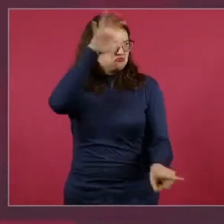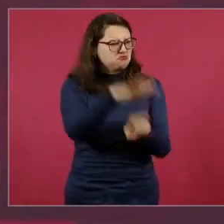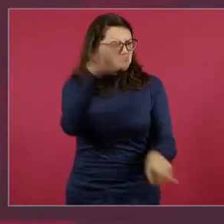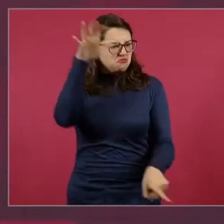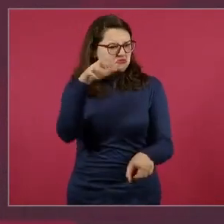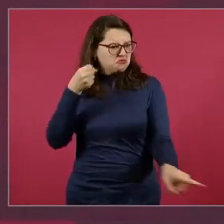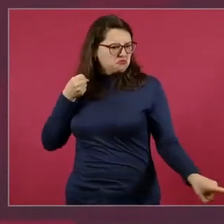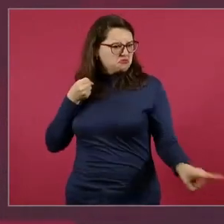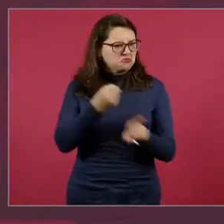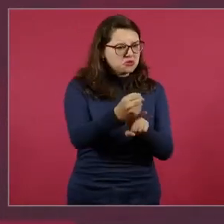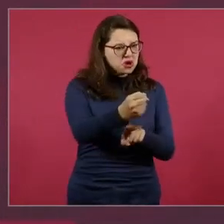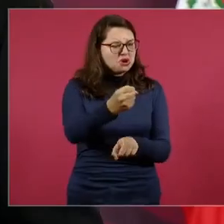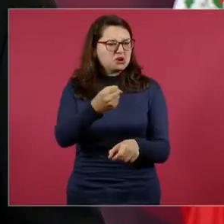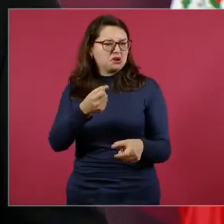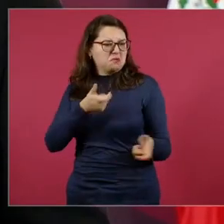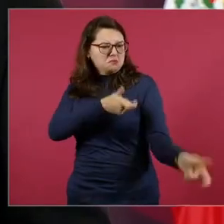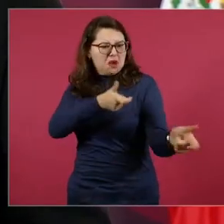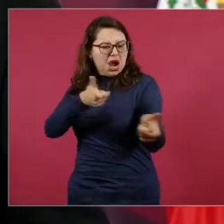Todo.